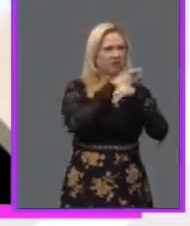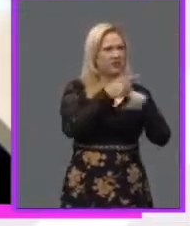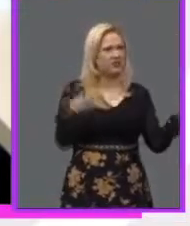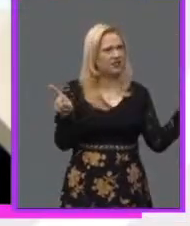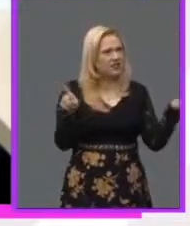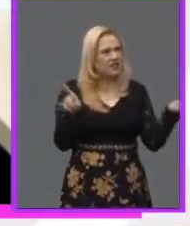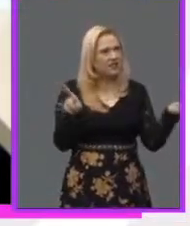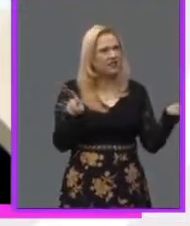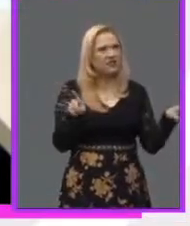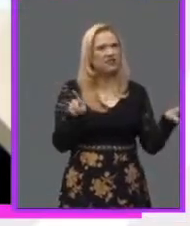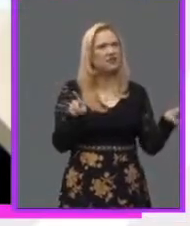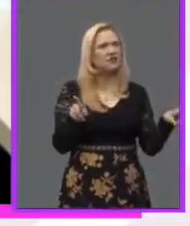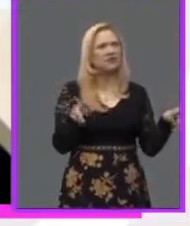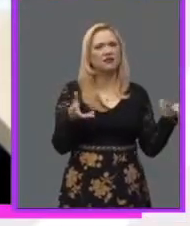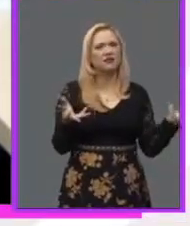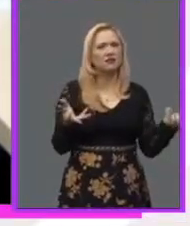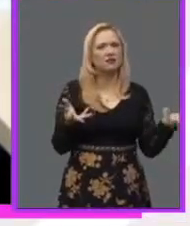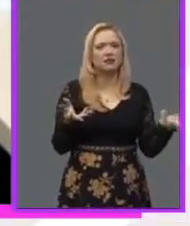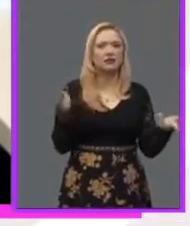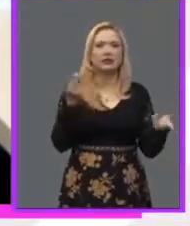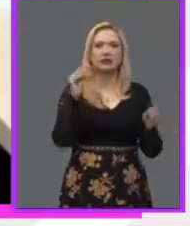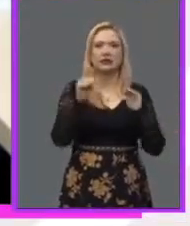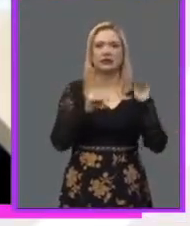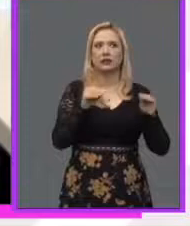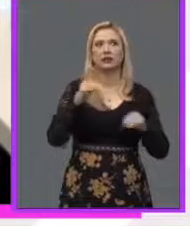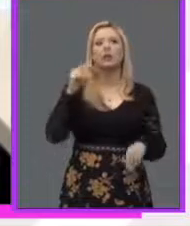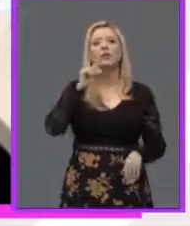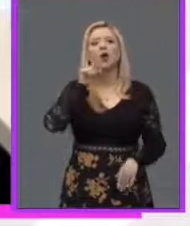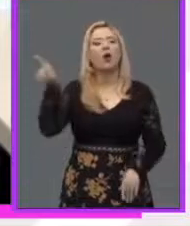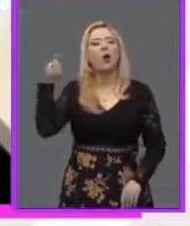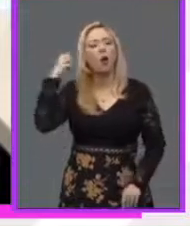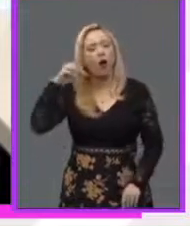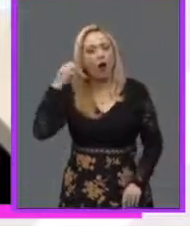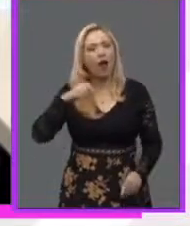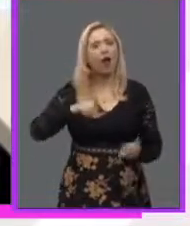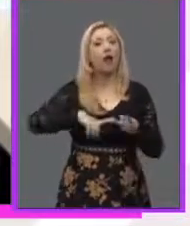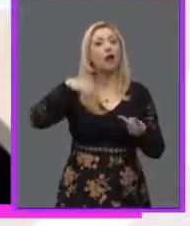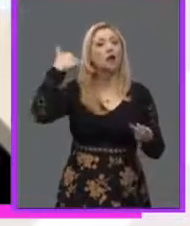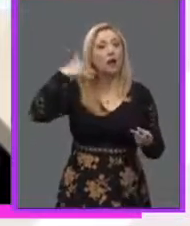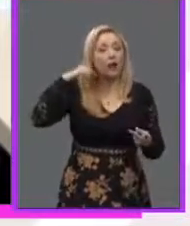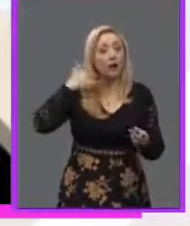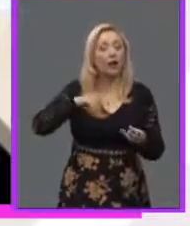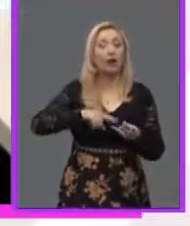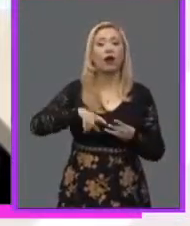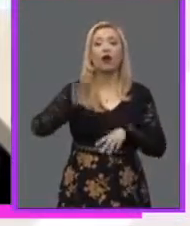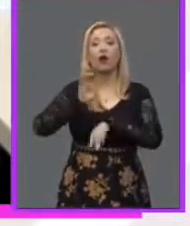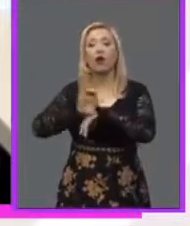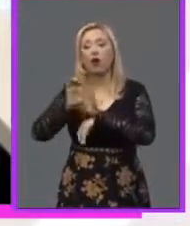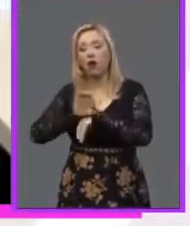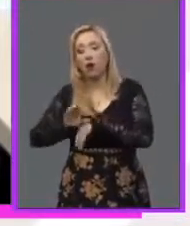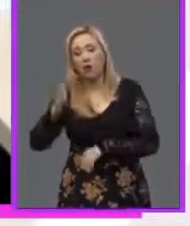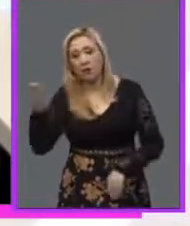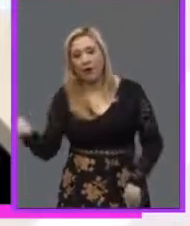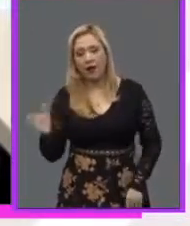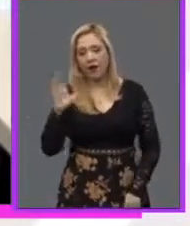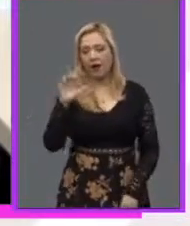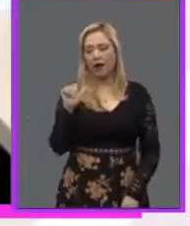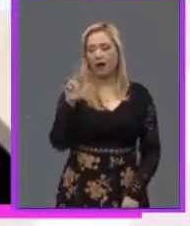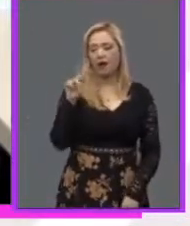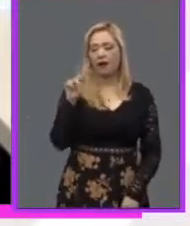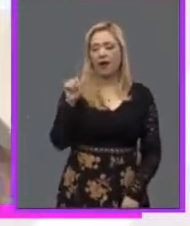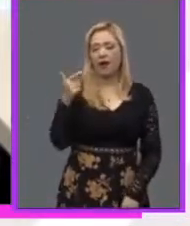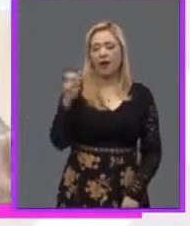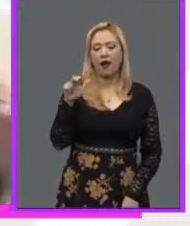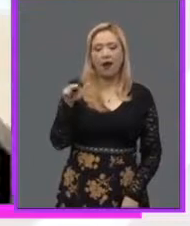Oaxaca, lo mismo que ocurre con varias zonas de la península de Yucatán, lo mismo que ocurre con Cartagena en Colombia, lo mismo que ocurre en varias